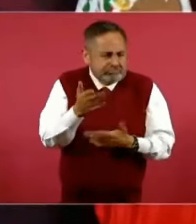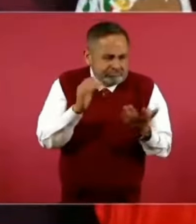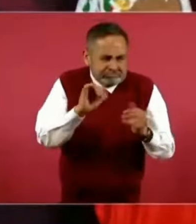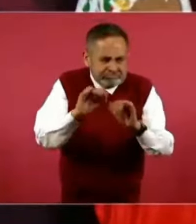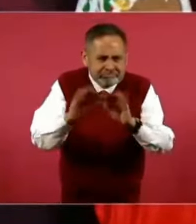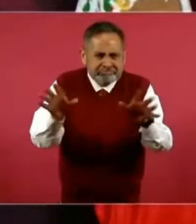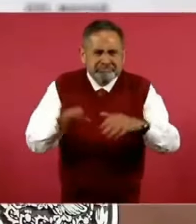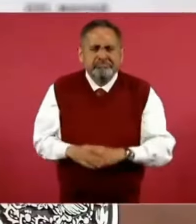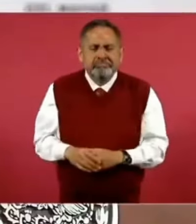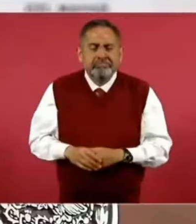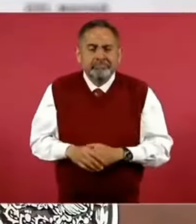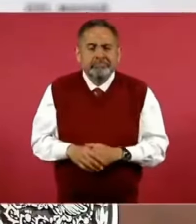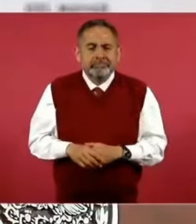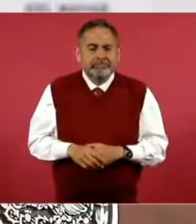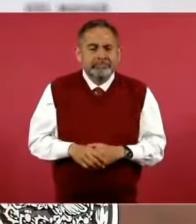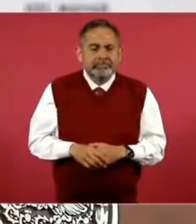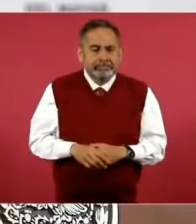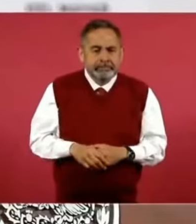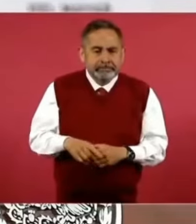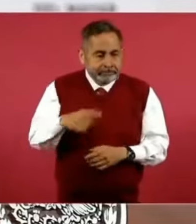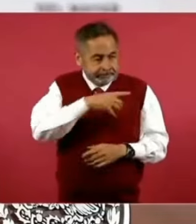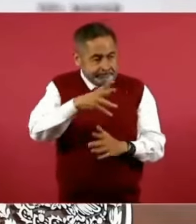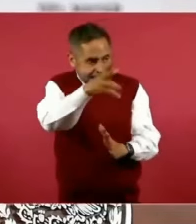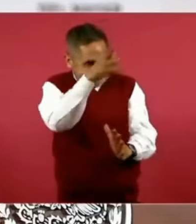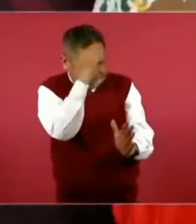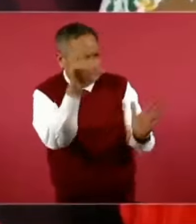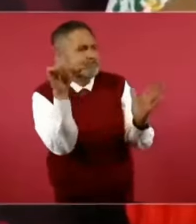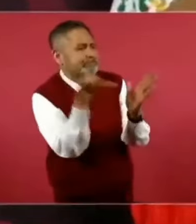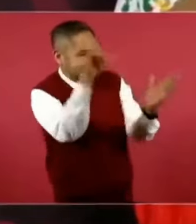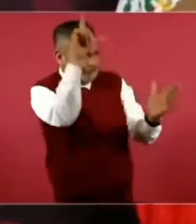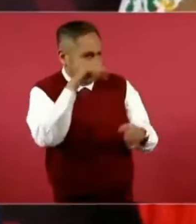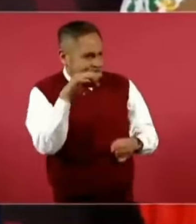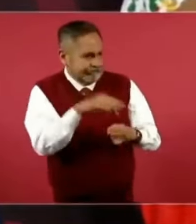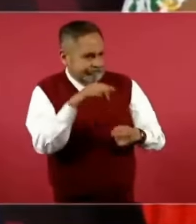La gente les dice, tenga para que aprenda.